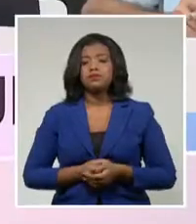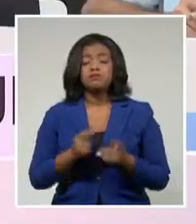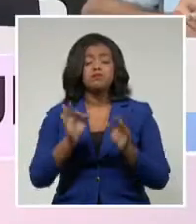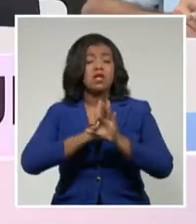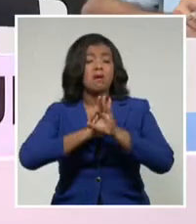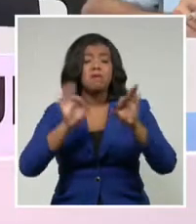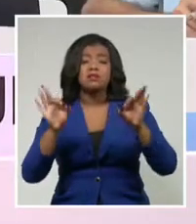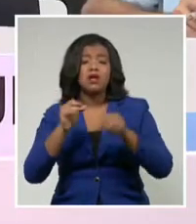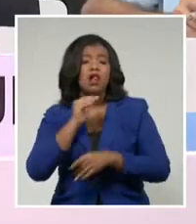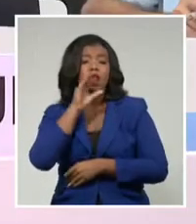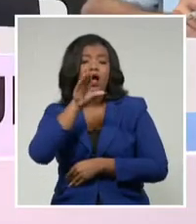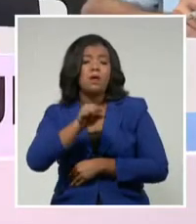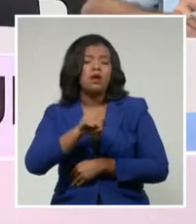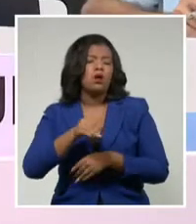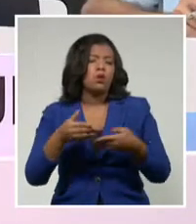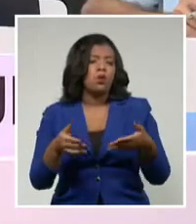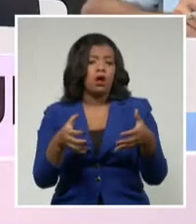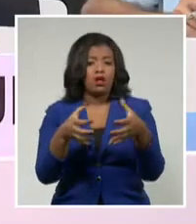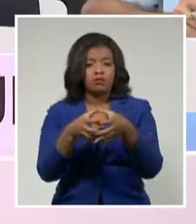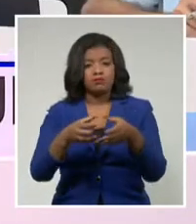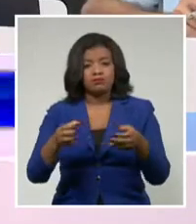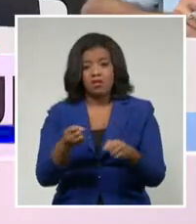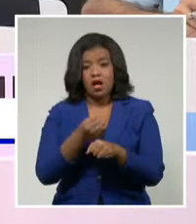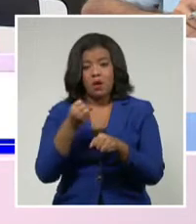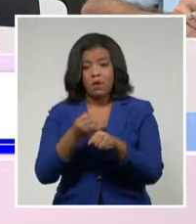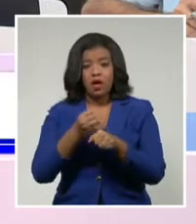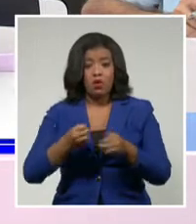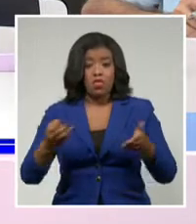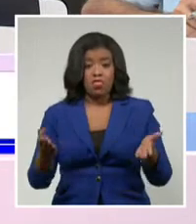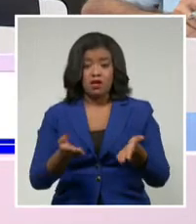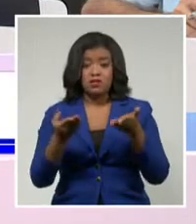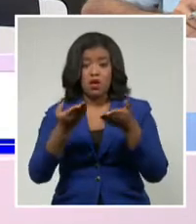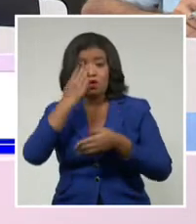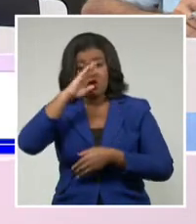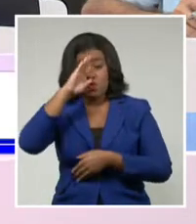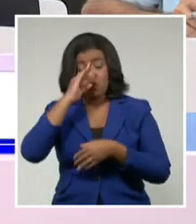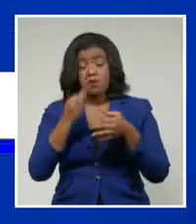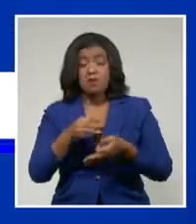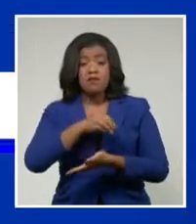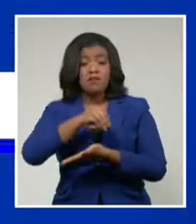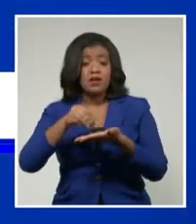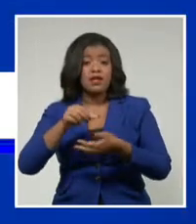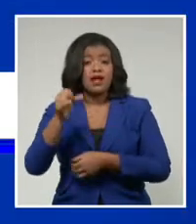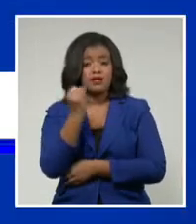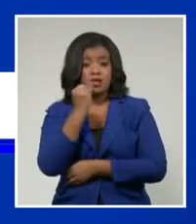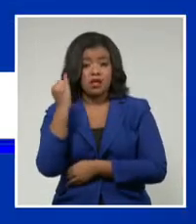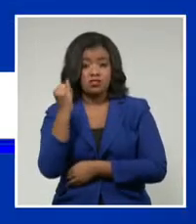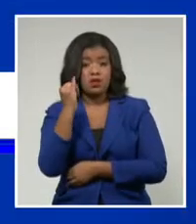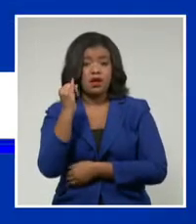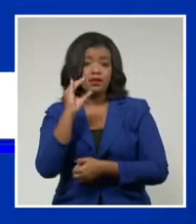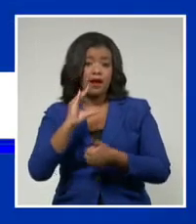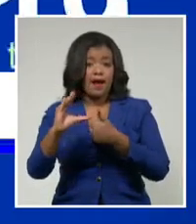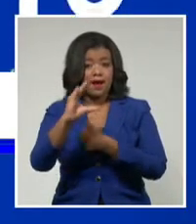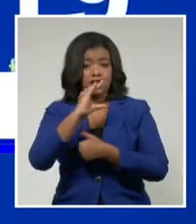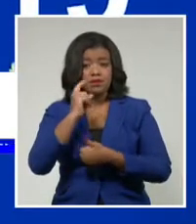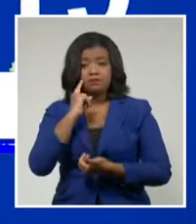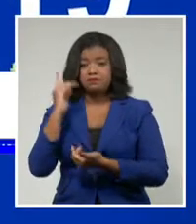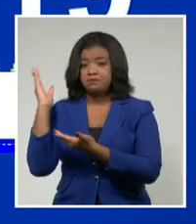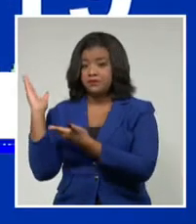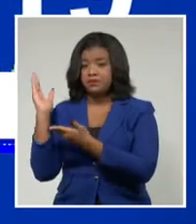de cooperación desarrollado en el marco de la 16ª Feria Internacional del Caribe, Expo Caribe, con el objetivo